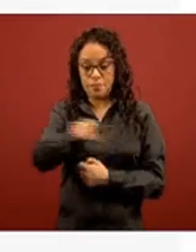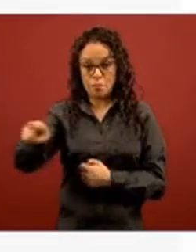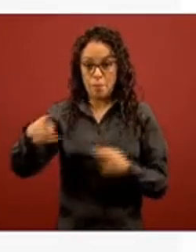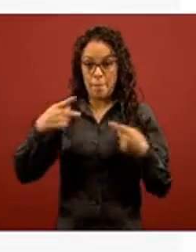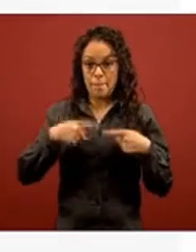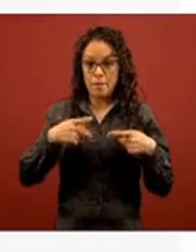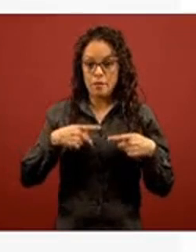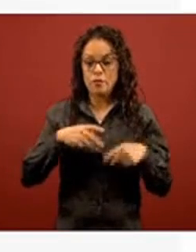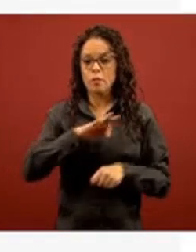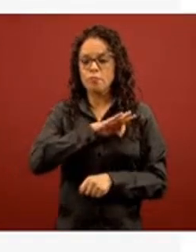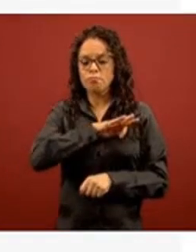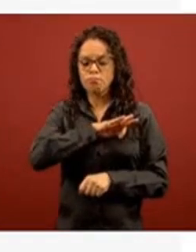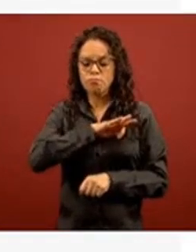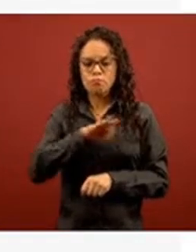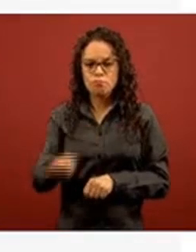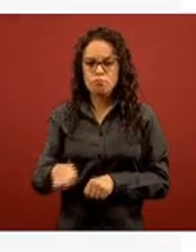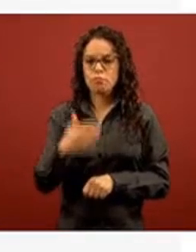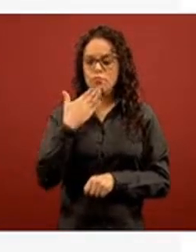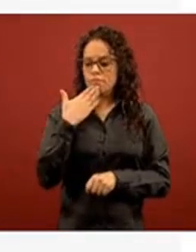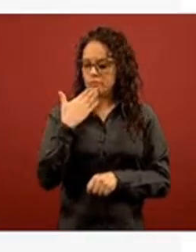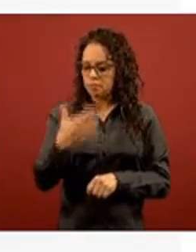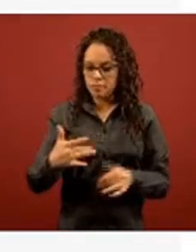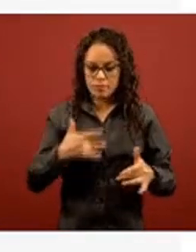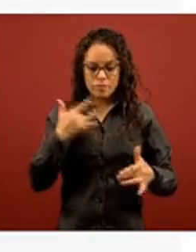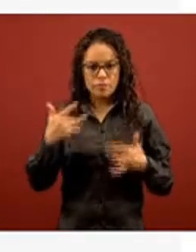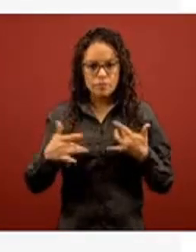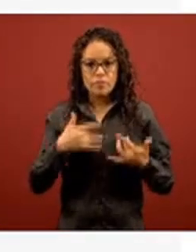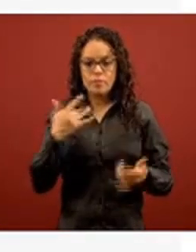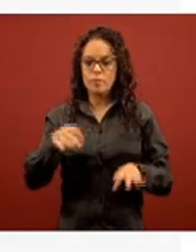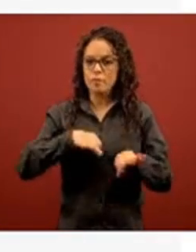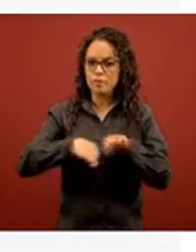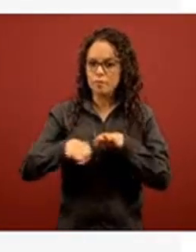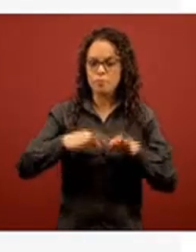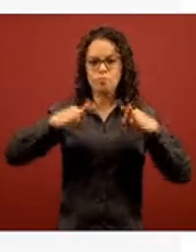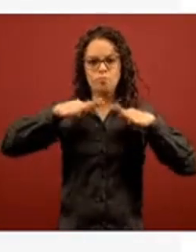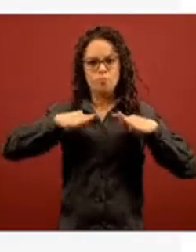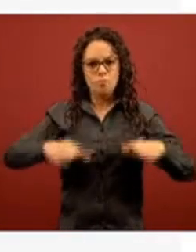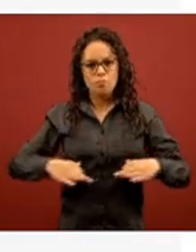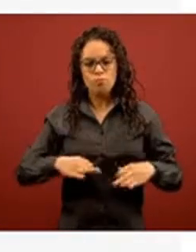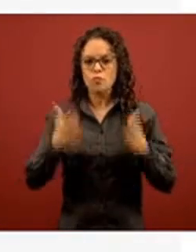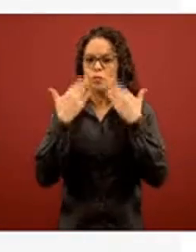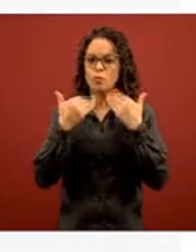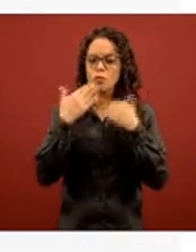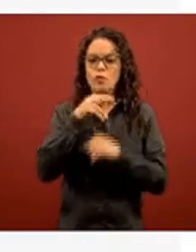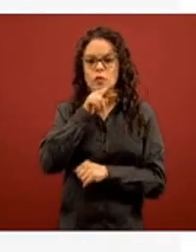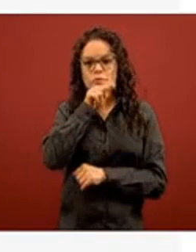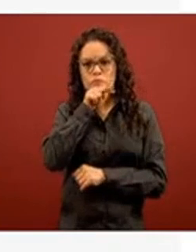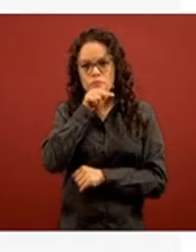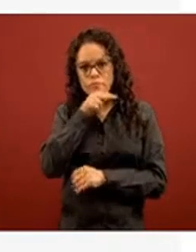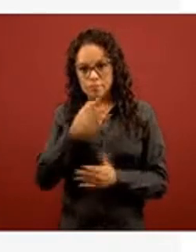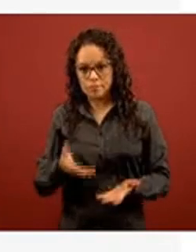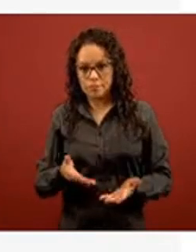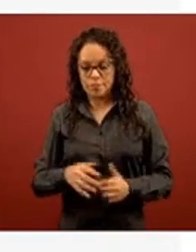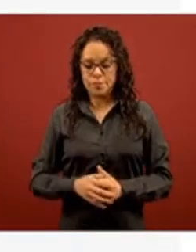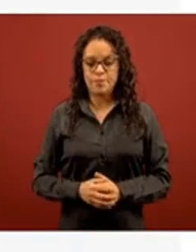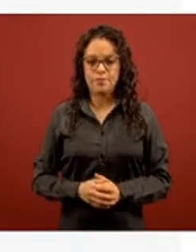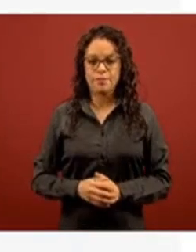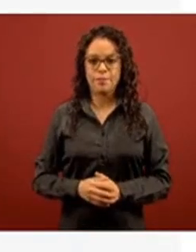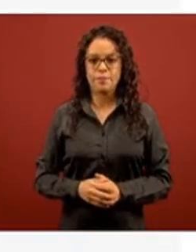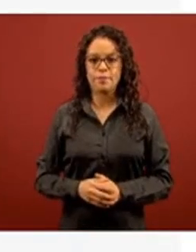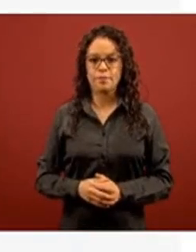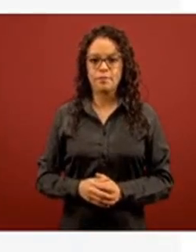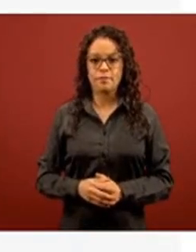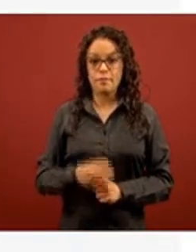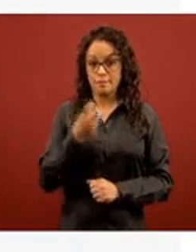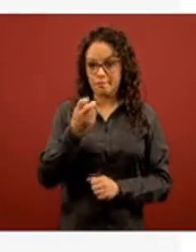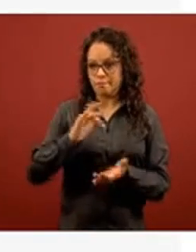desempeñe con tranquilidad, sin preocupación, sin sobresaltos, y para ello tenemos a la